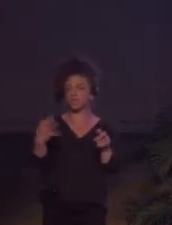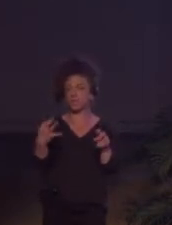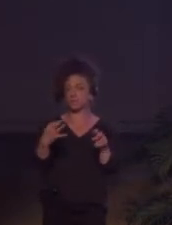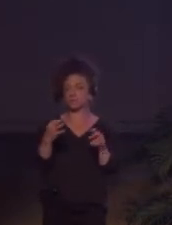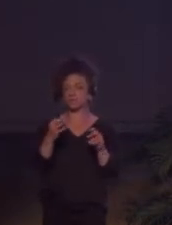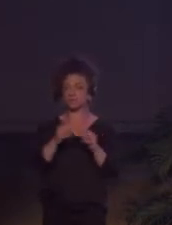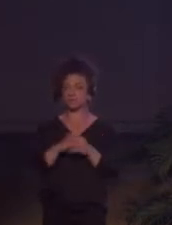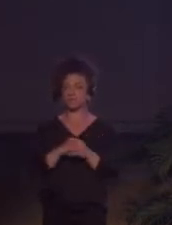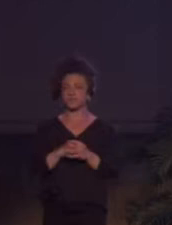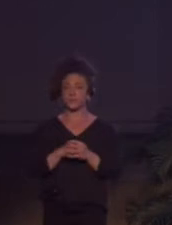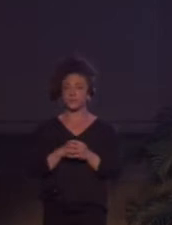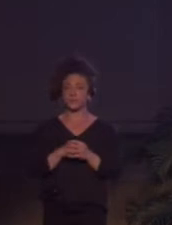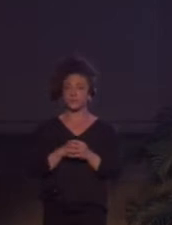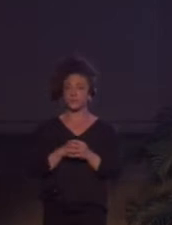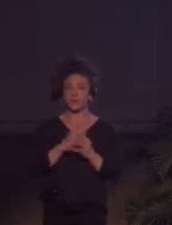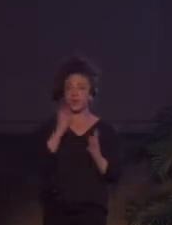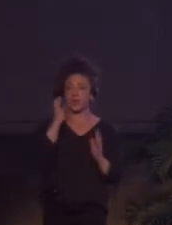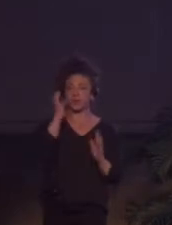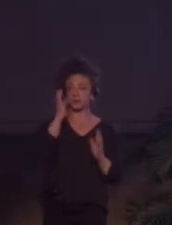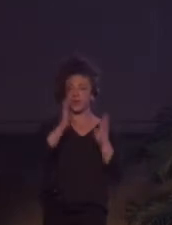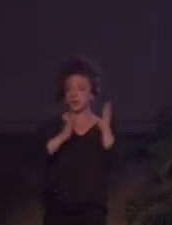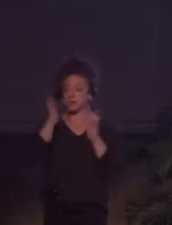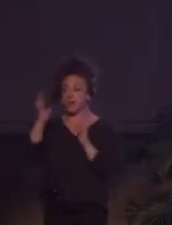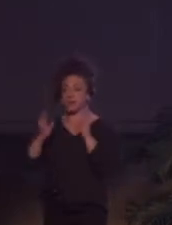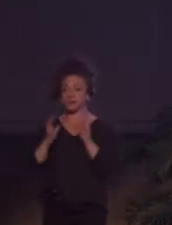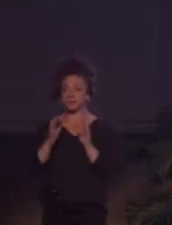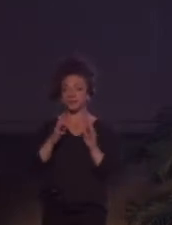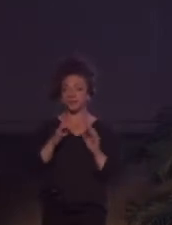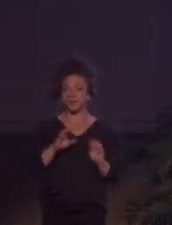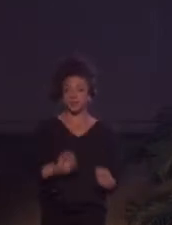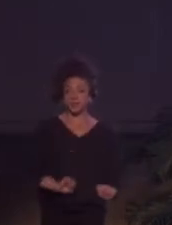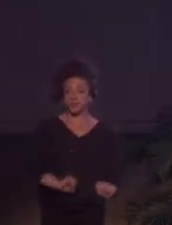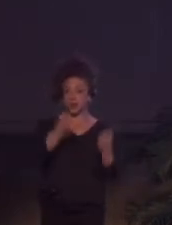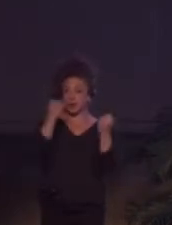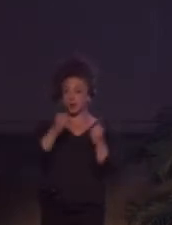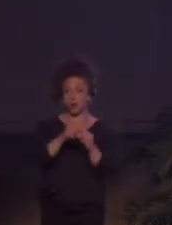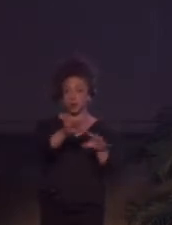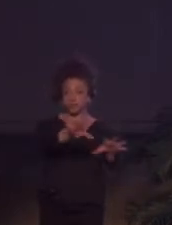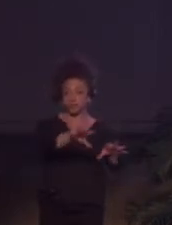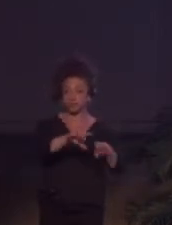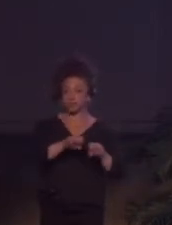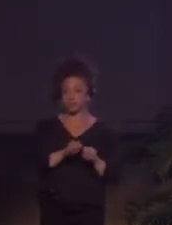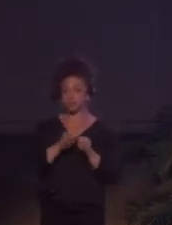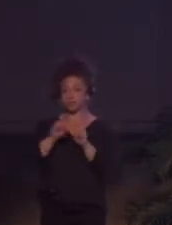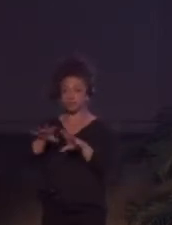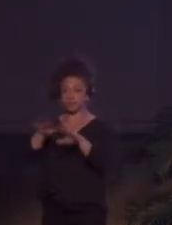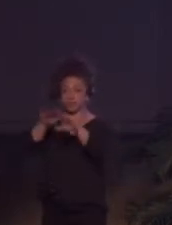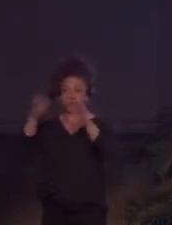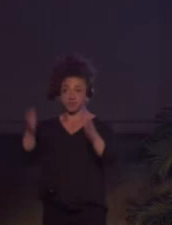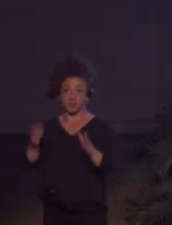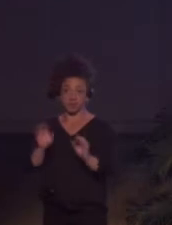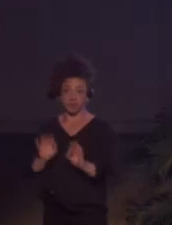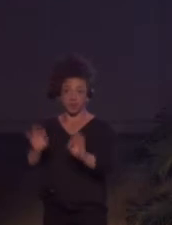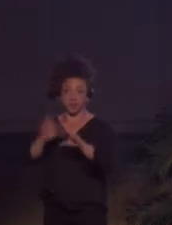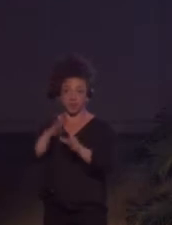ba, norbanako horiek badaukaten izaera propio bat eta esplotaziotik kanpo eta industriatik kanpo,